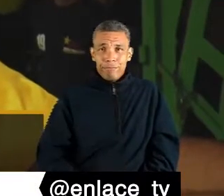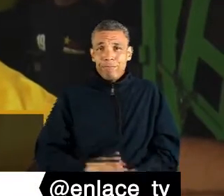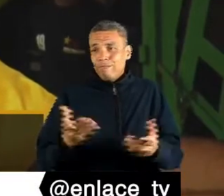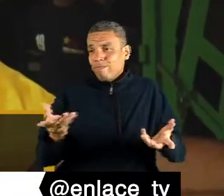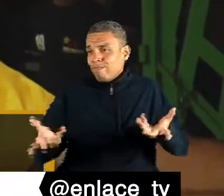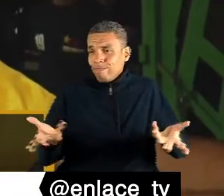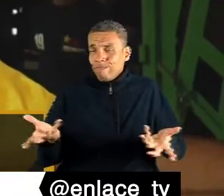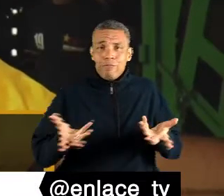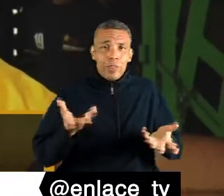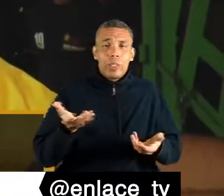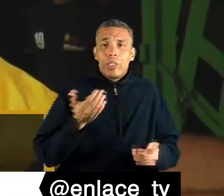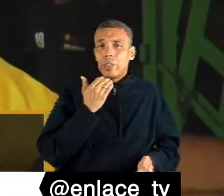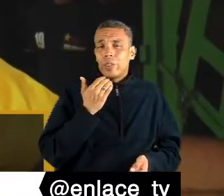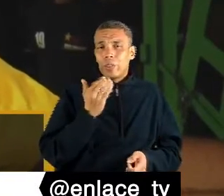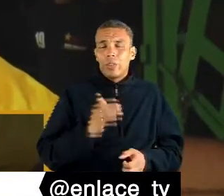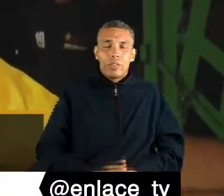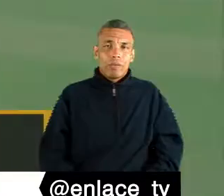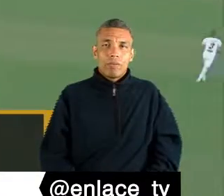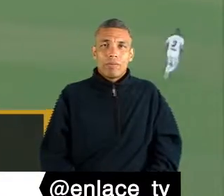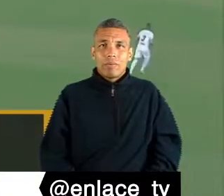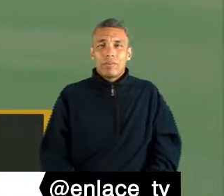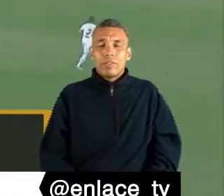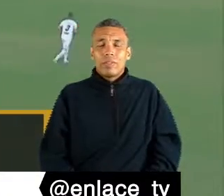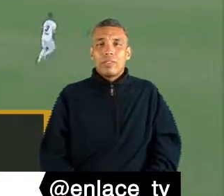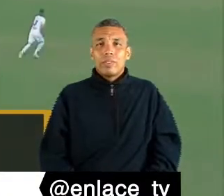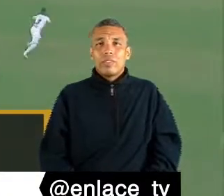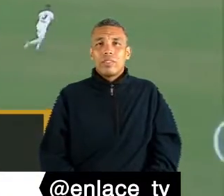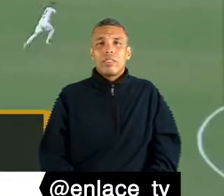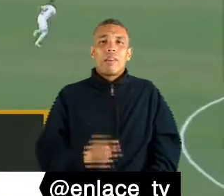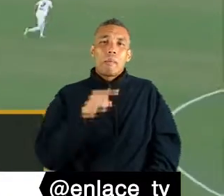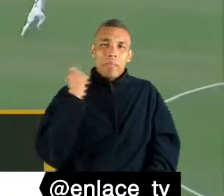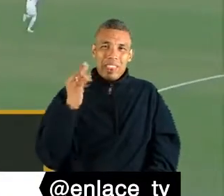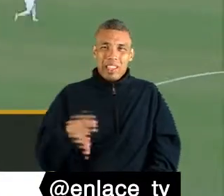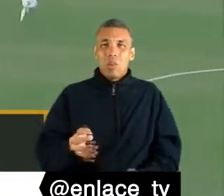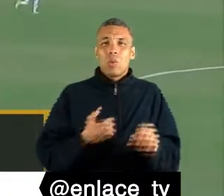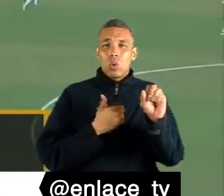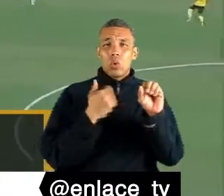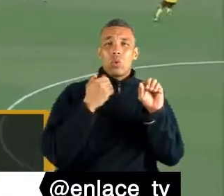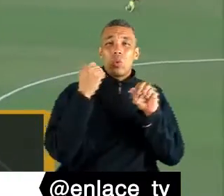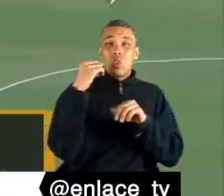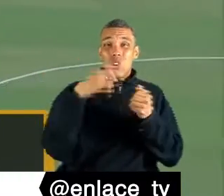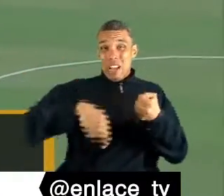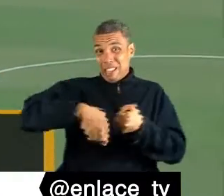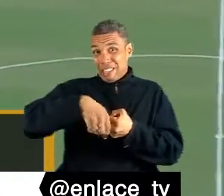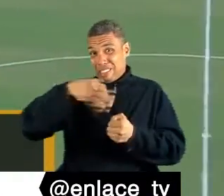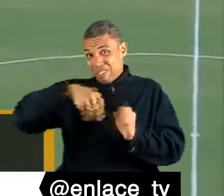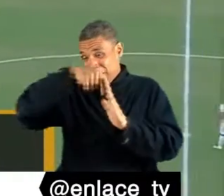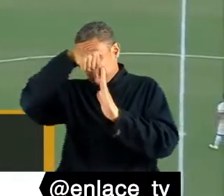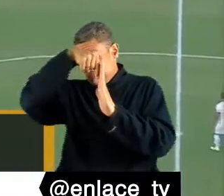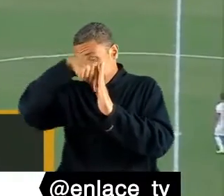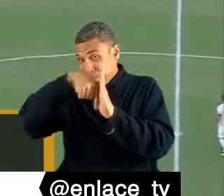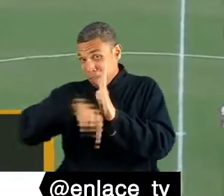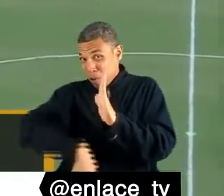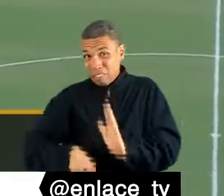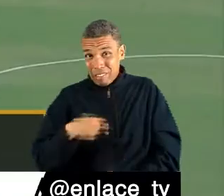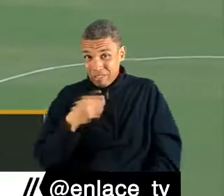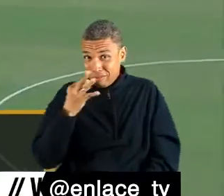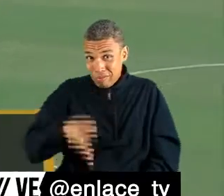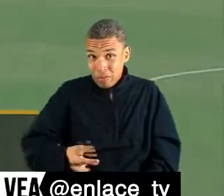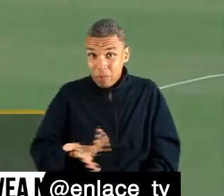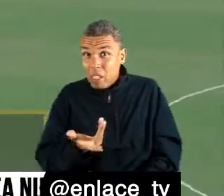generaron muchas opciones de gol. Con esta derrota se agudiza aún más la crisis que afronta el onceno aurinegro, sin que se tenga en el horizonte